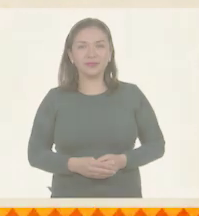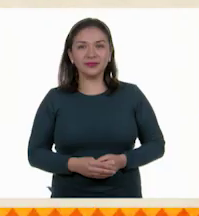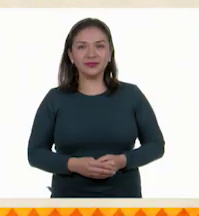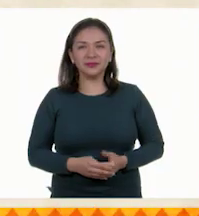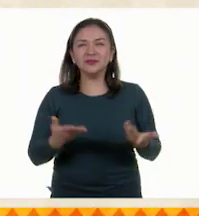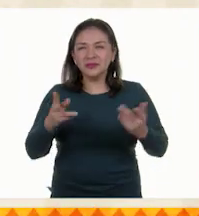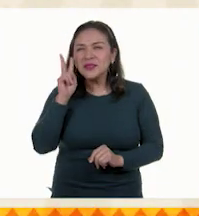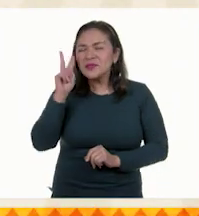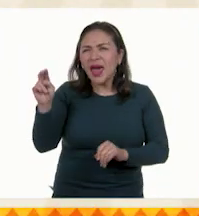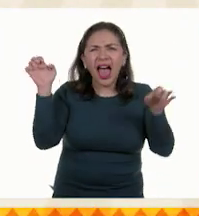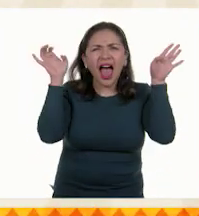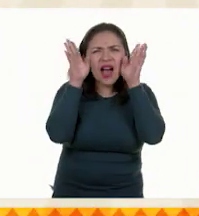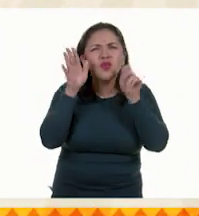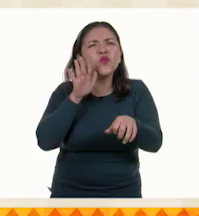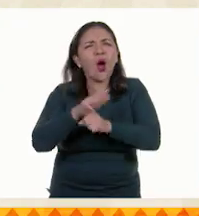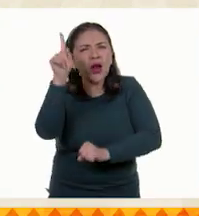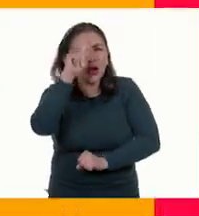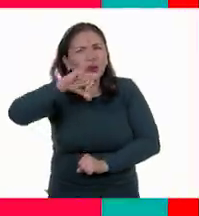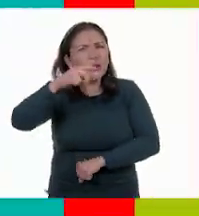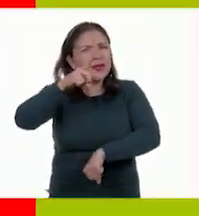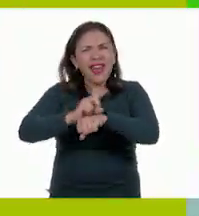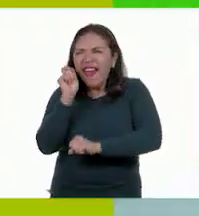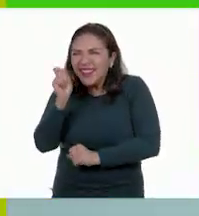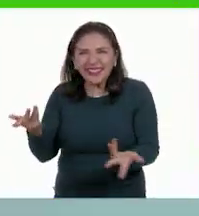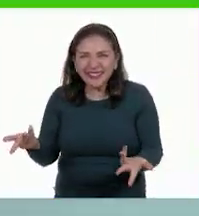Veamos qué tiene Ajo listo para decirnos el día de hoy.